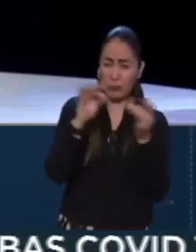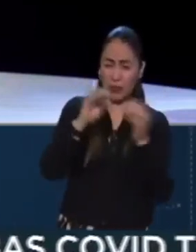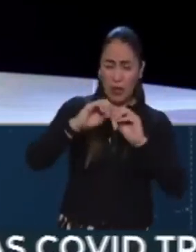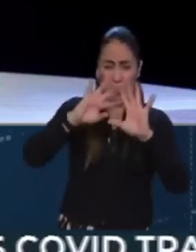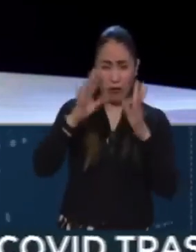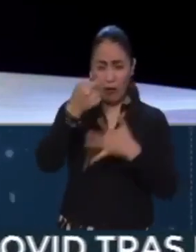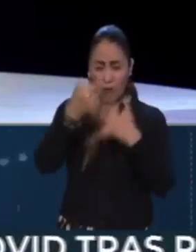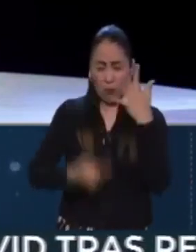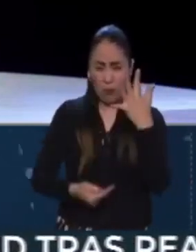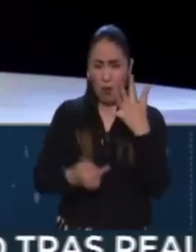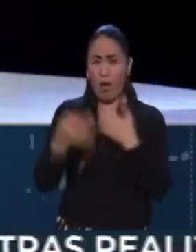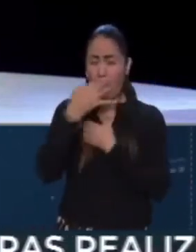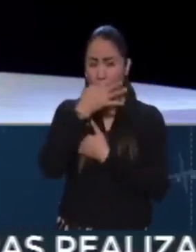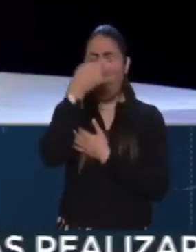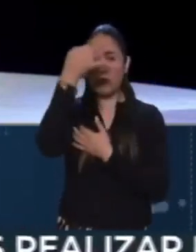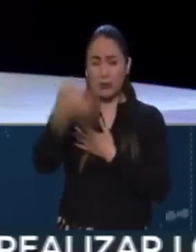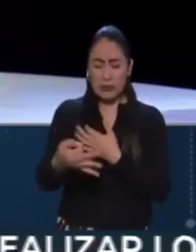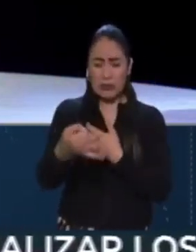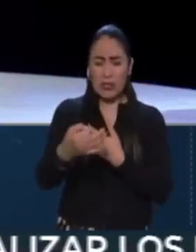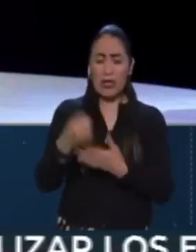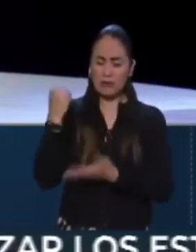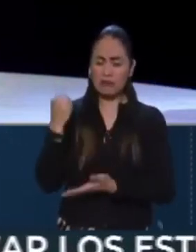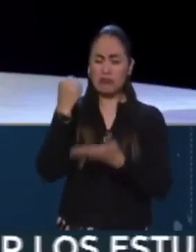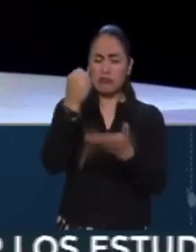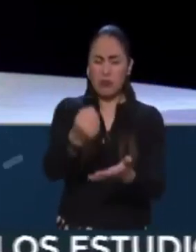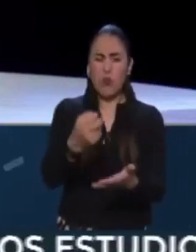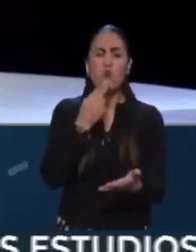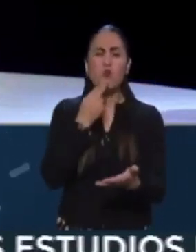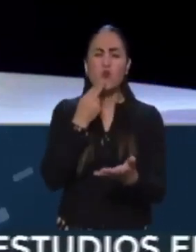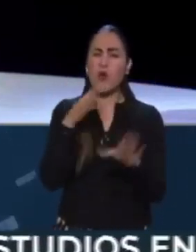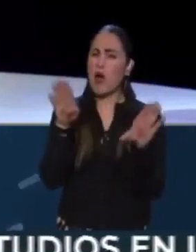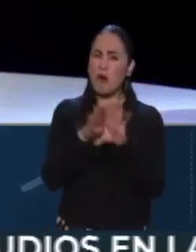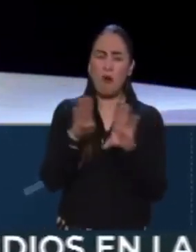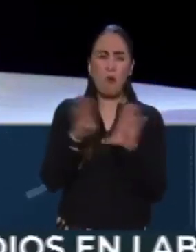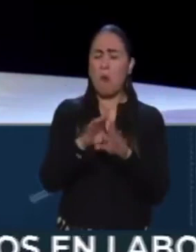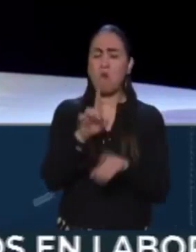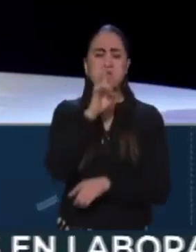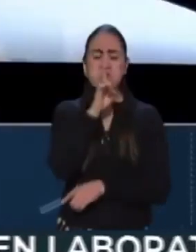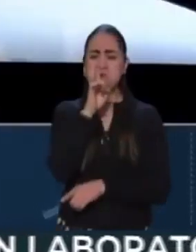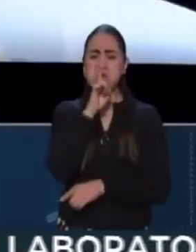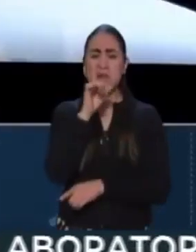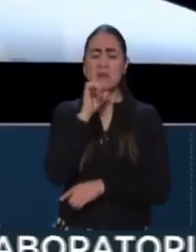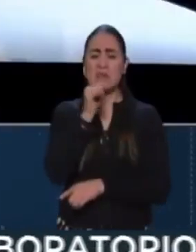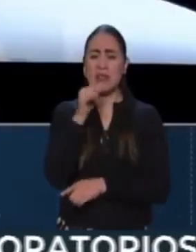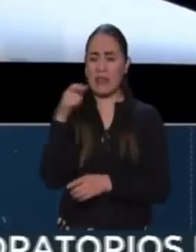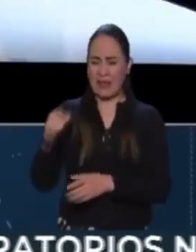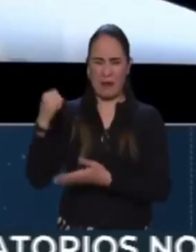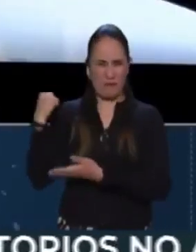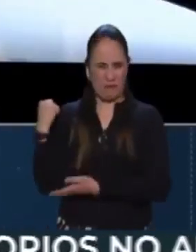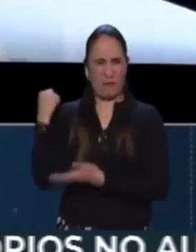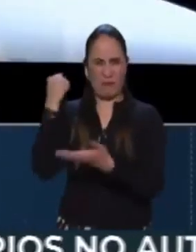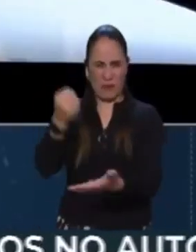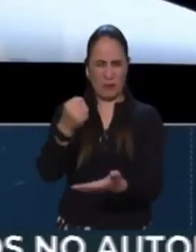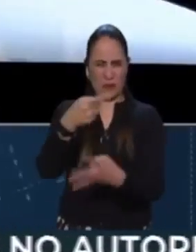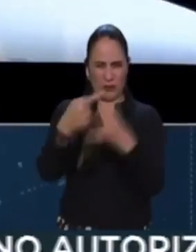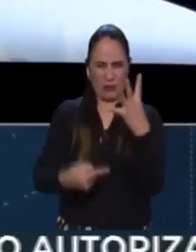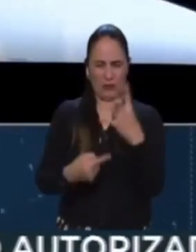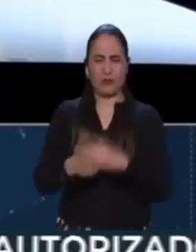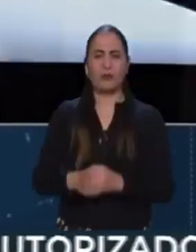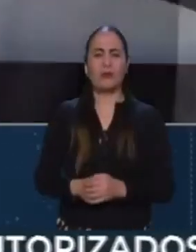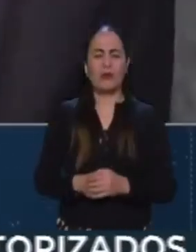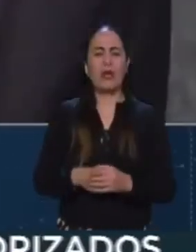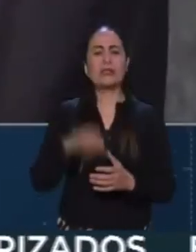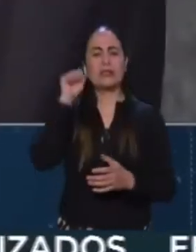informado a la base trabajadora qué se hacía con ese dinero que venía del presupuesto y el que cobraban las